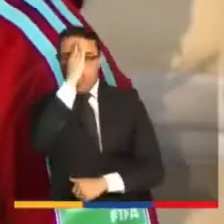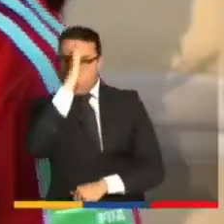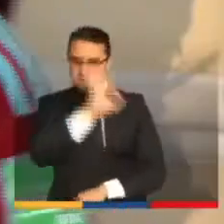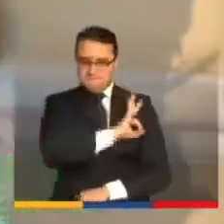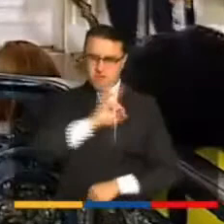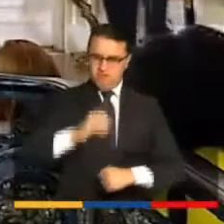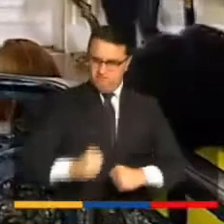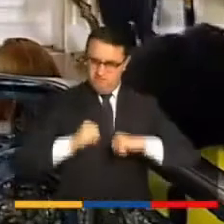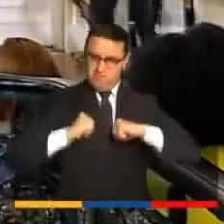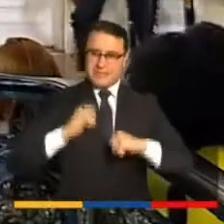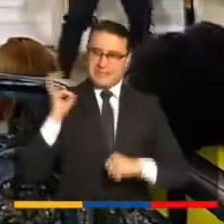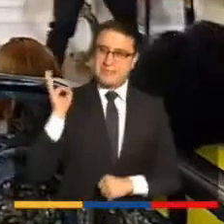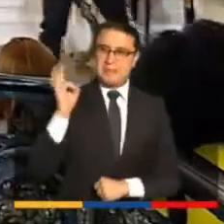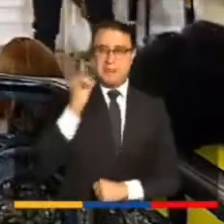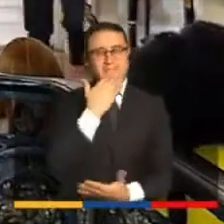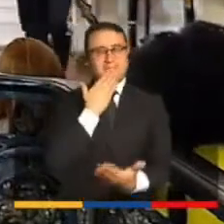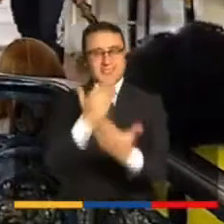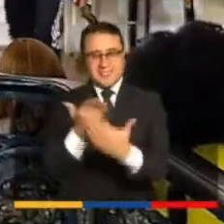gracias.